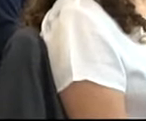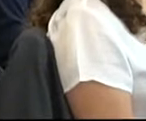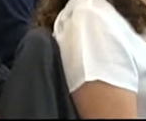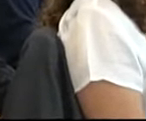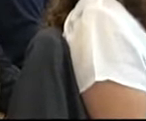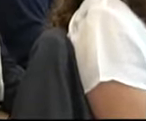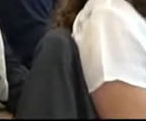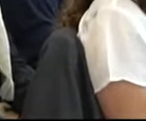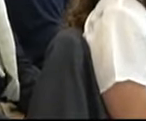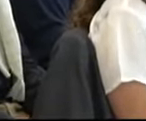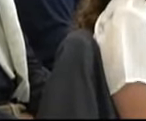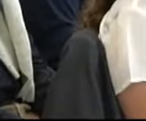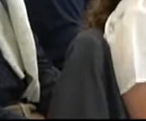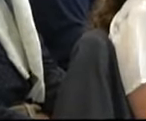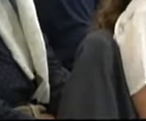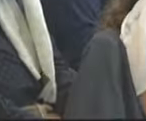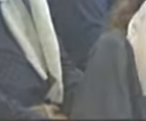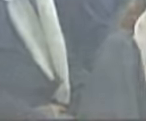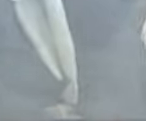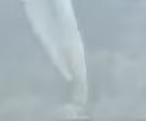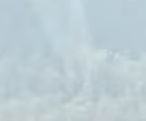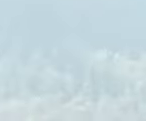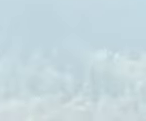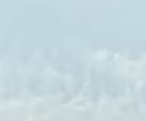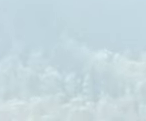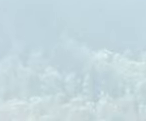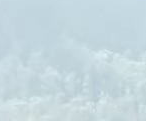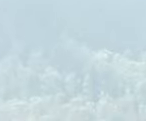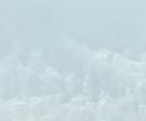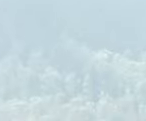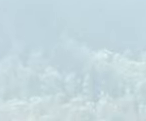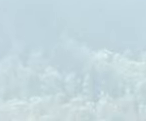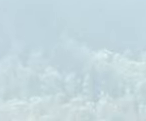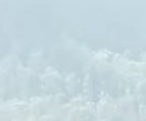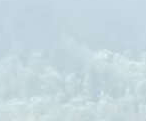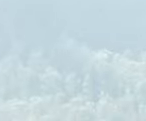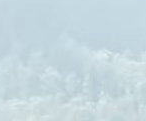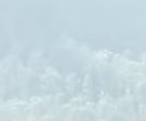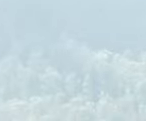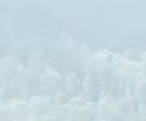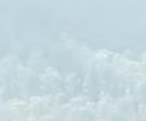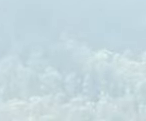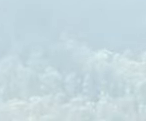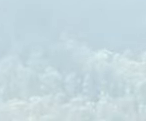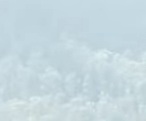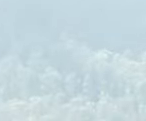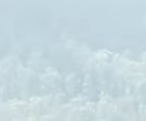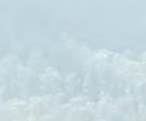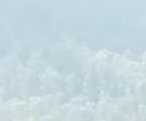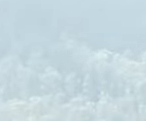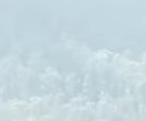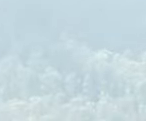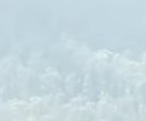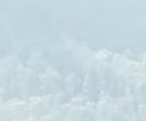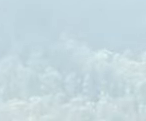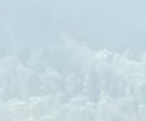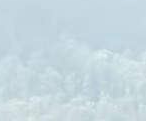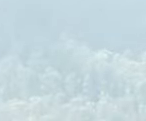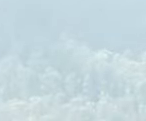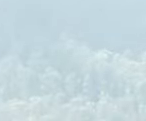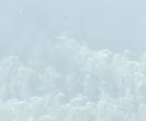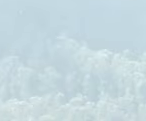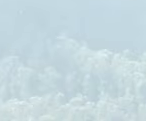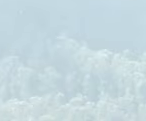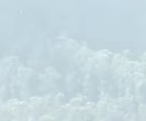ánimo lastimosamente por el piso y una crisis que se expresa en todos los niveles, el social, el político, el económico, el